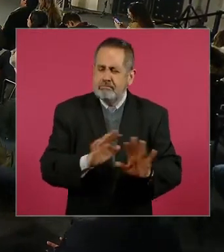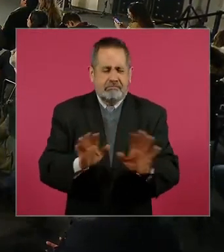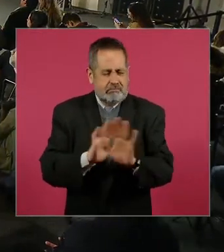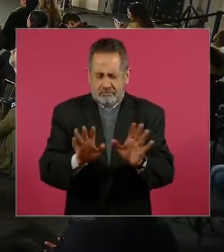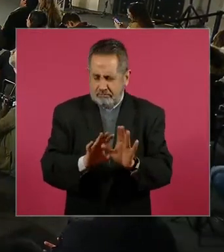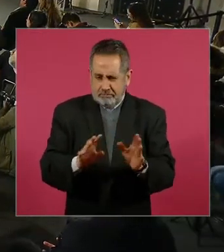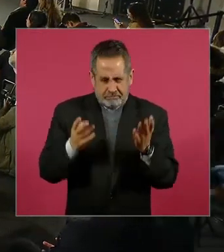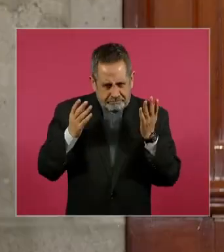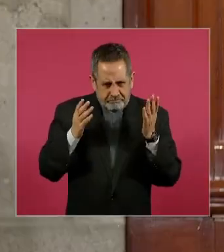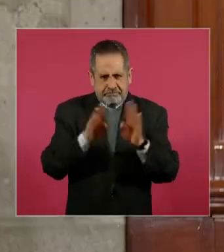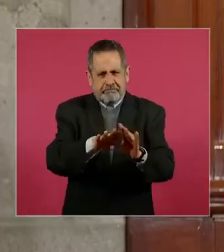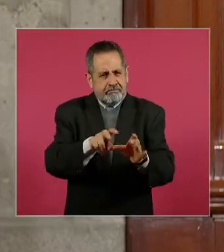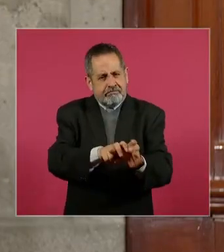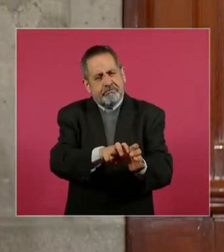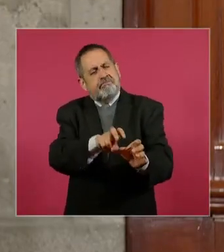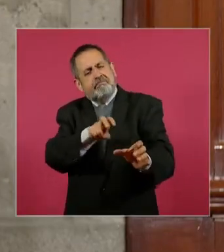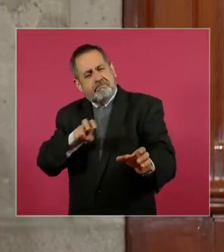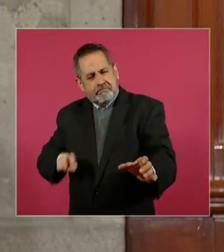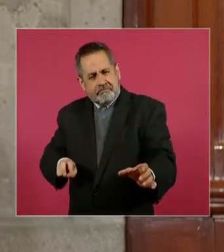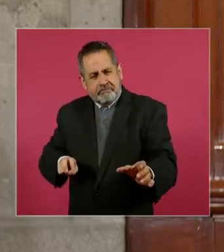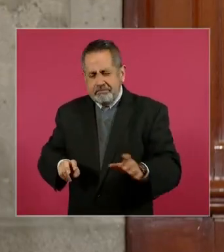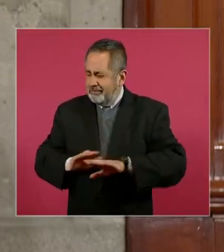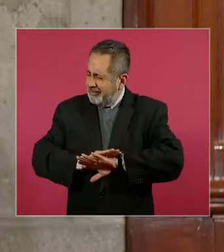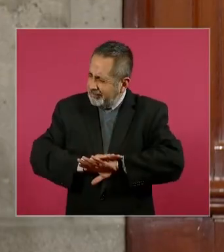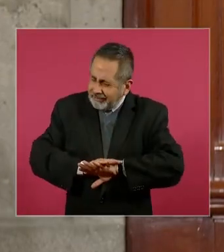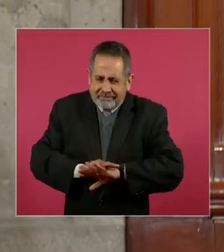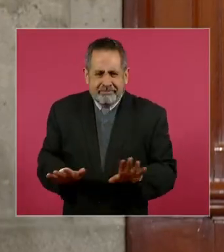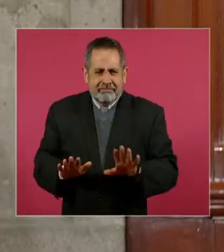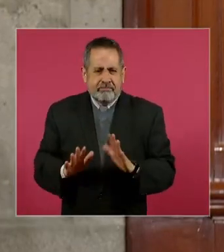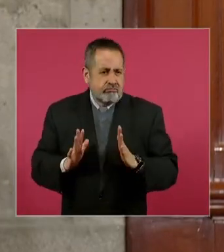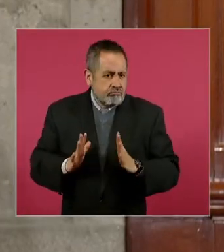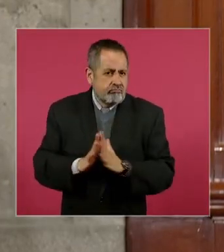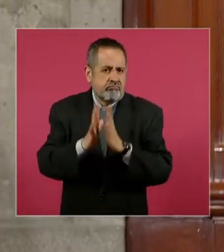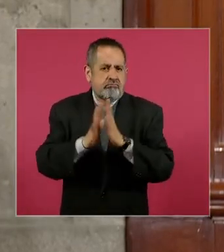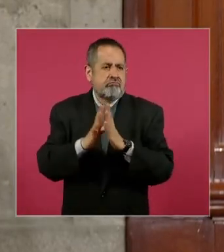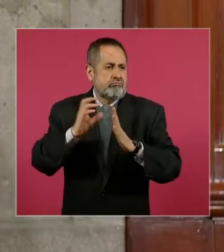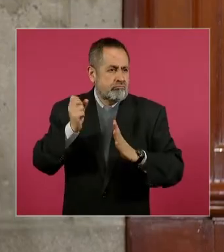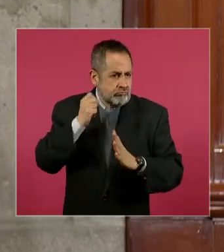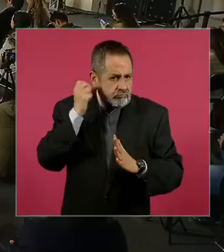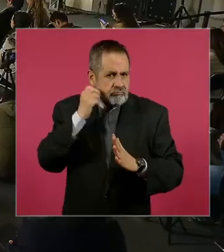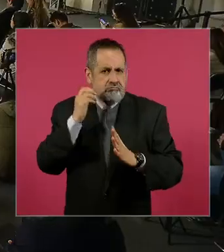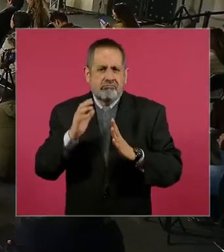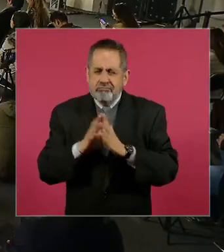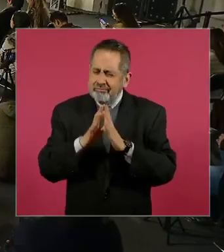Me voy a jubilar y ya no voy a participar en nada.